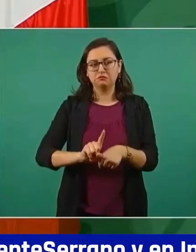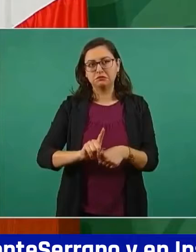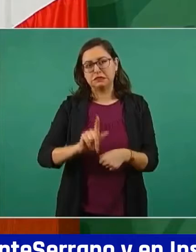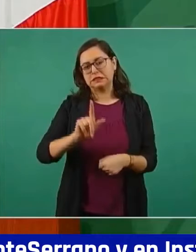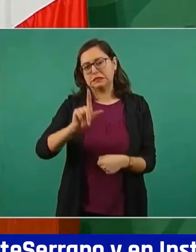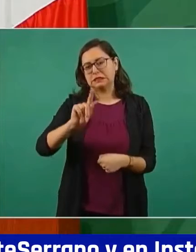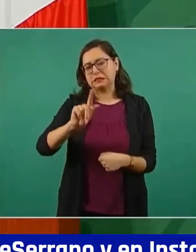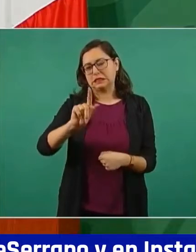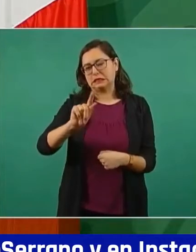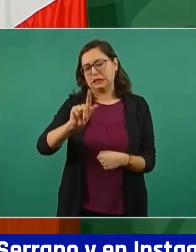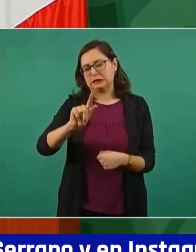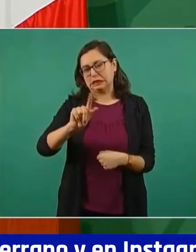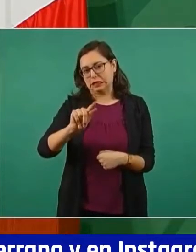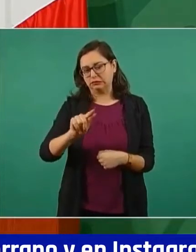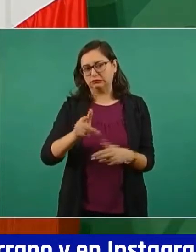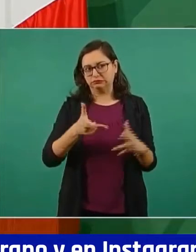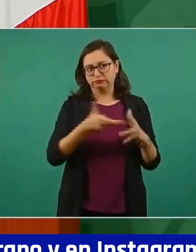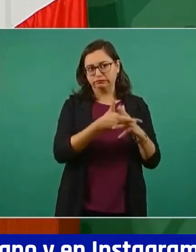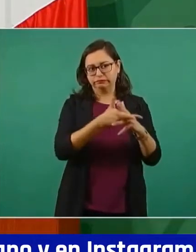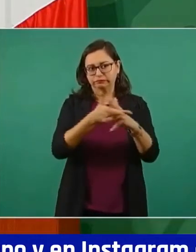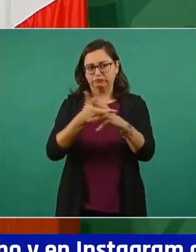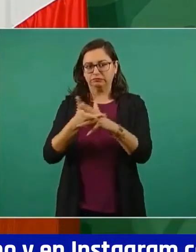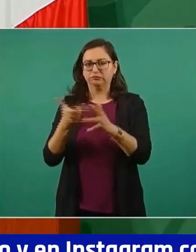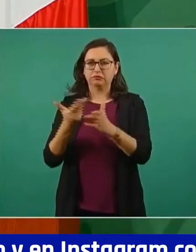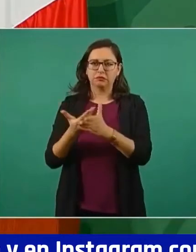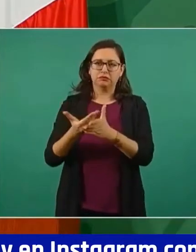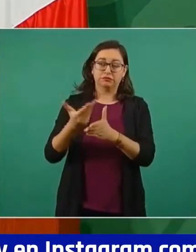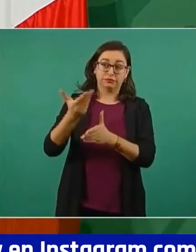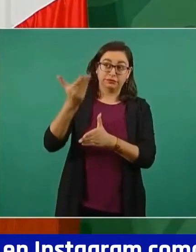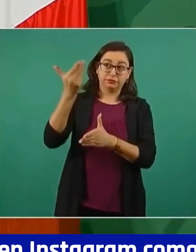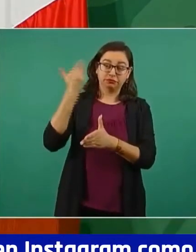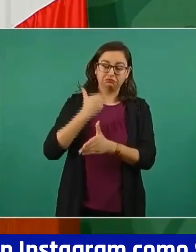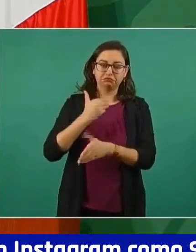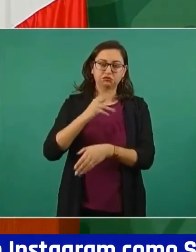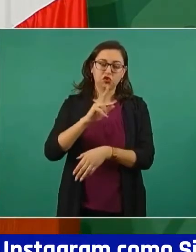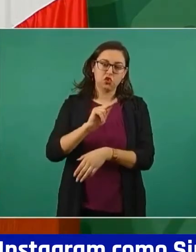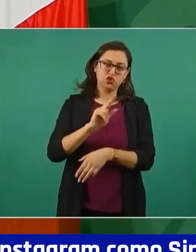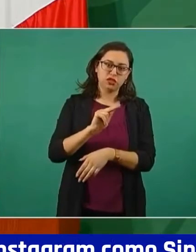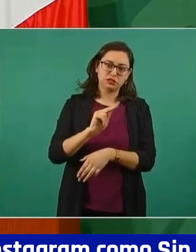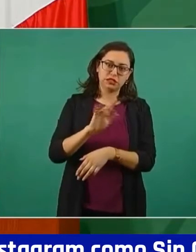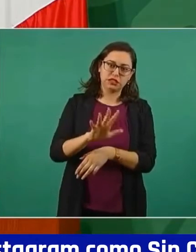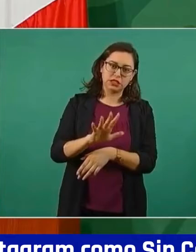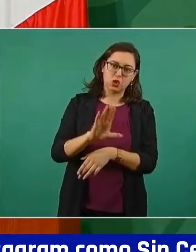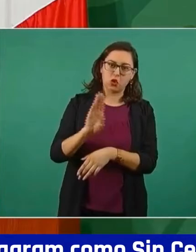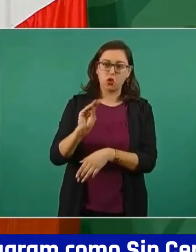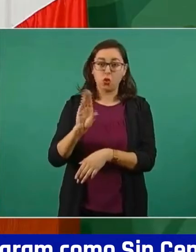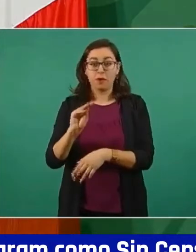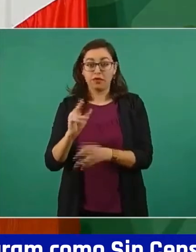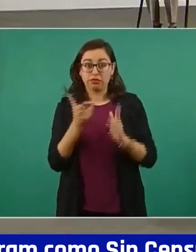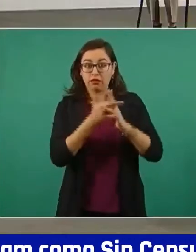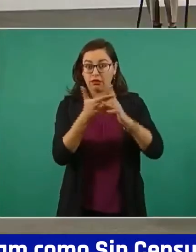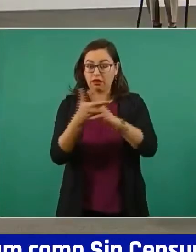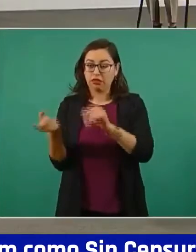cuando traemos un promedio de 85, 90 diarios.